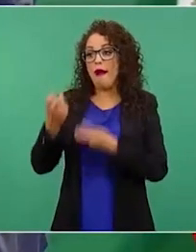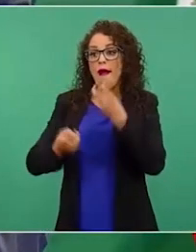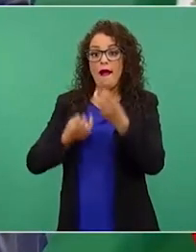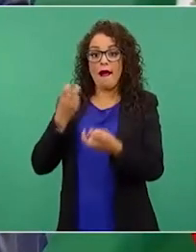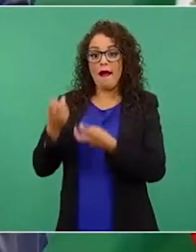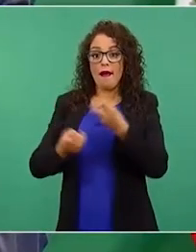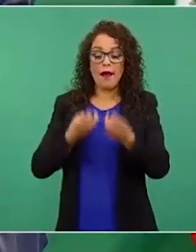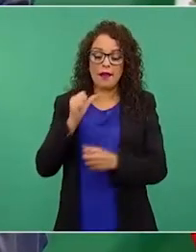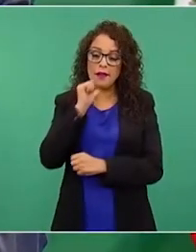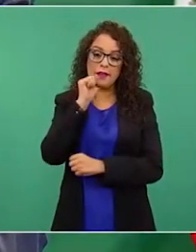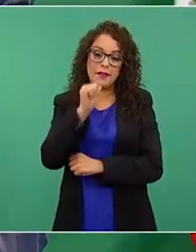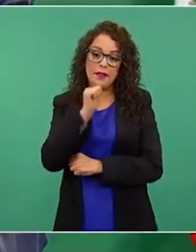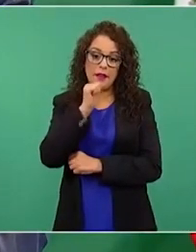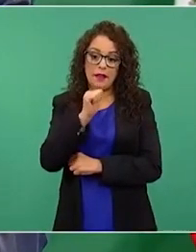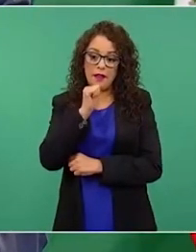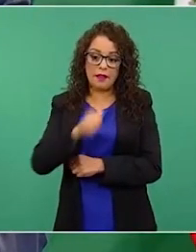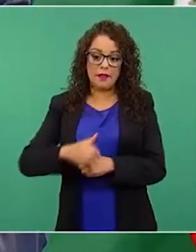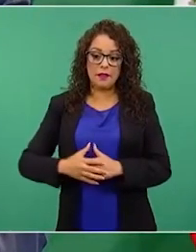diferencias.